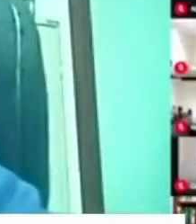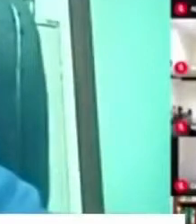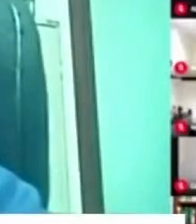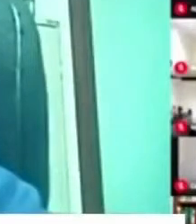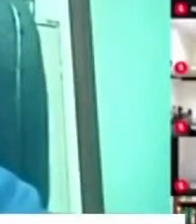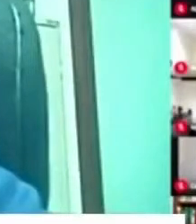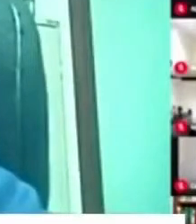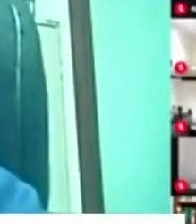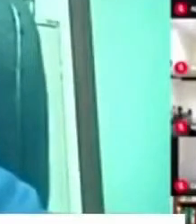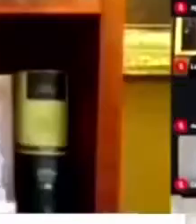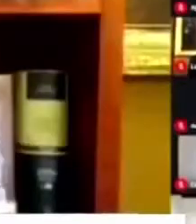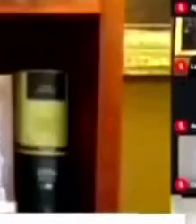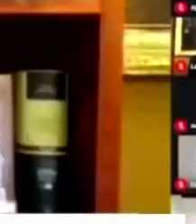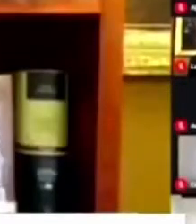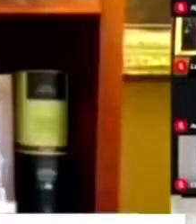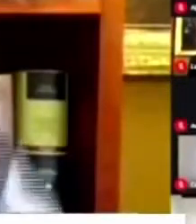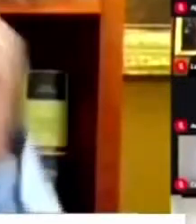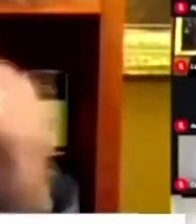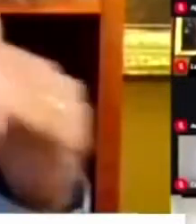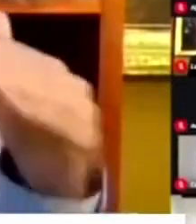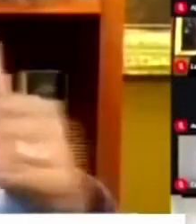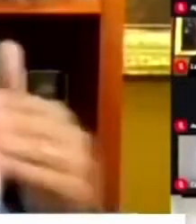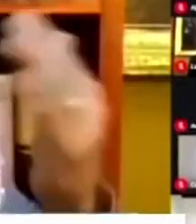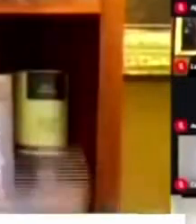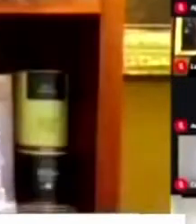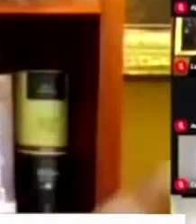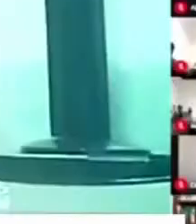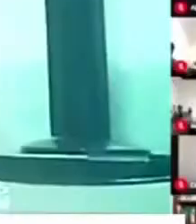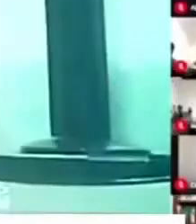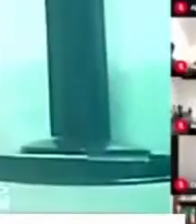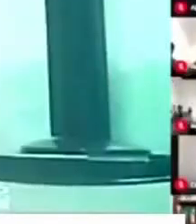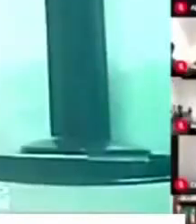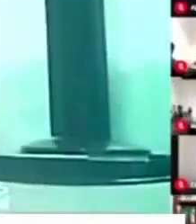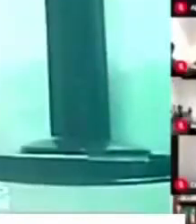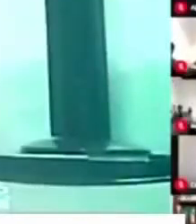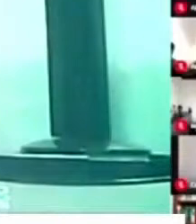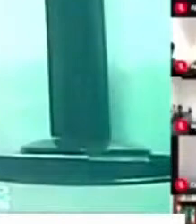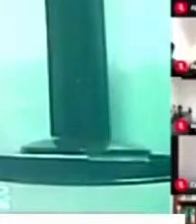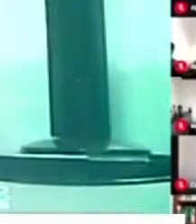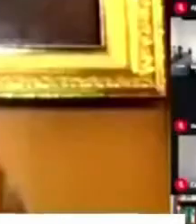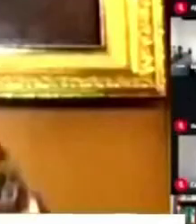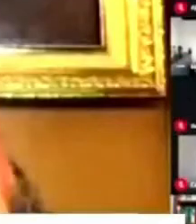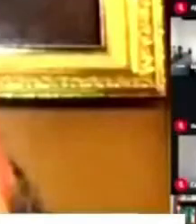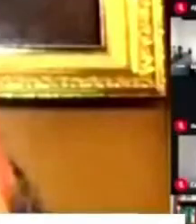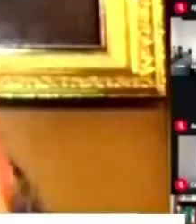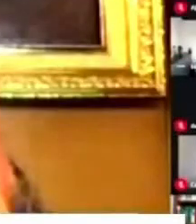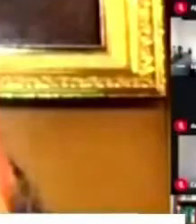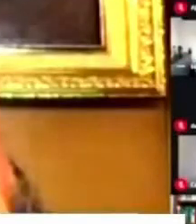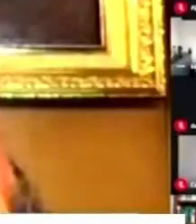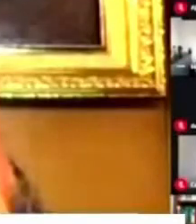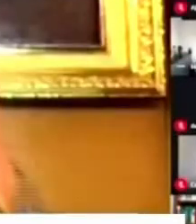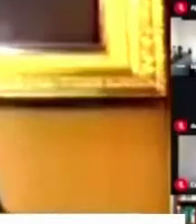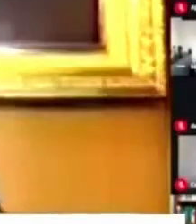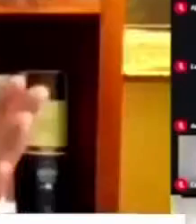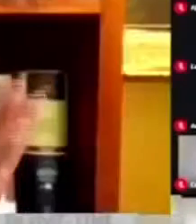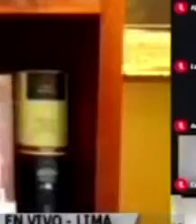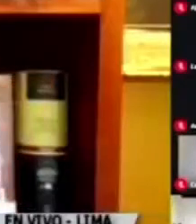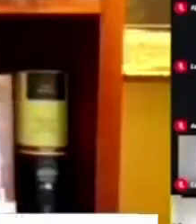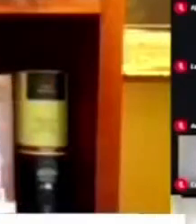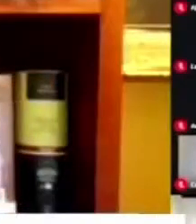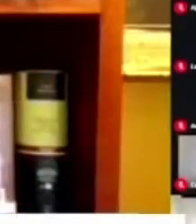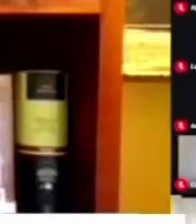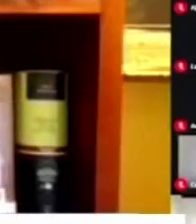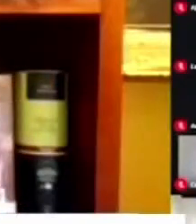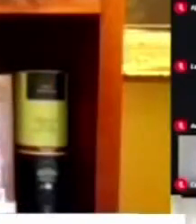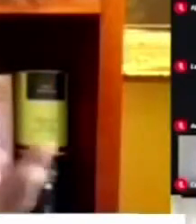preventiva formulado por la Fiscalía contra el expresidente Martín Vizcarra e impone lo que ya les habíamos comentado, la medida de comparecencia con